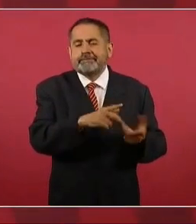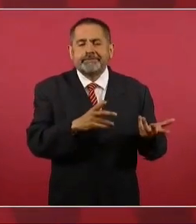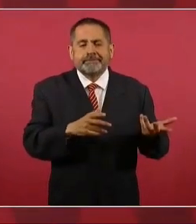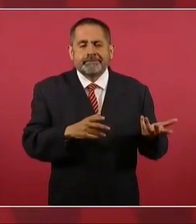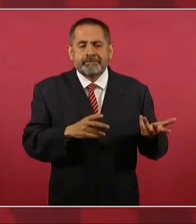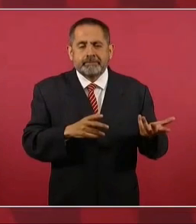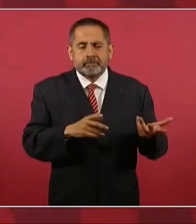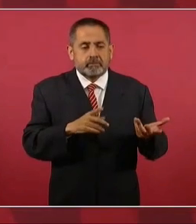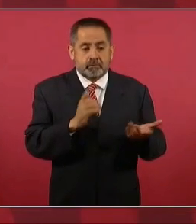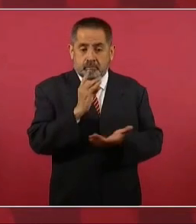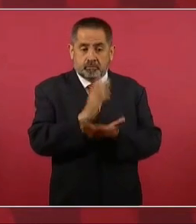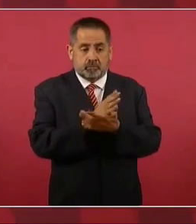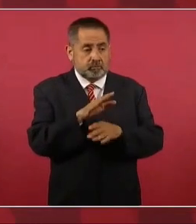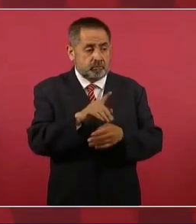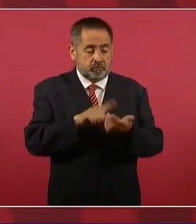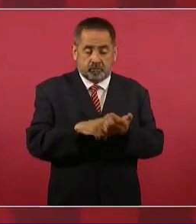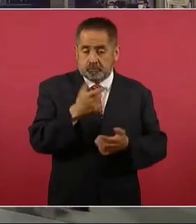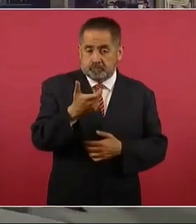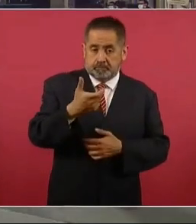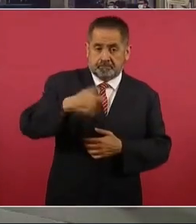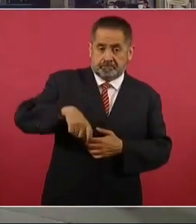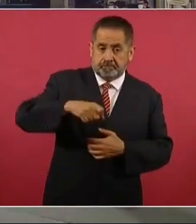el poder económico,